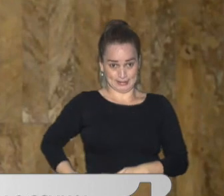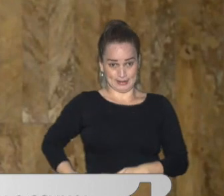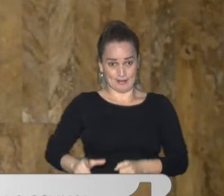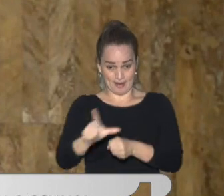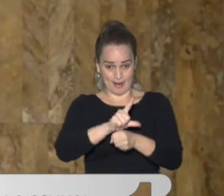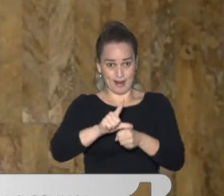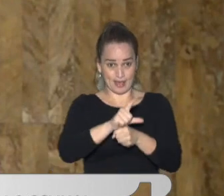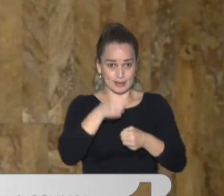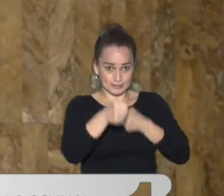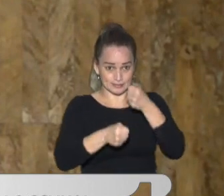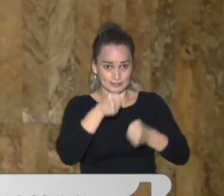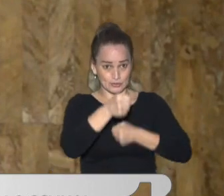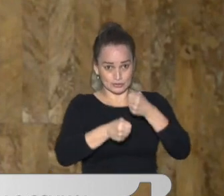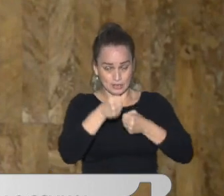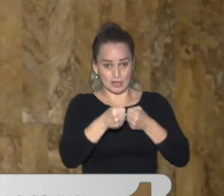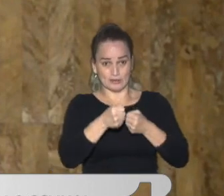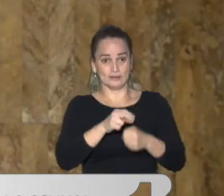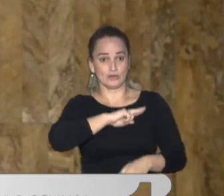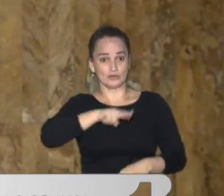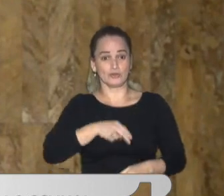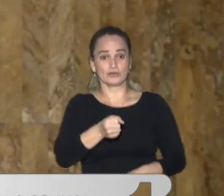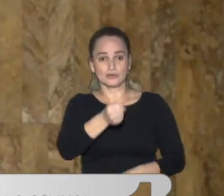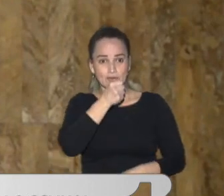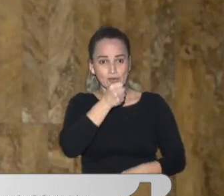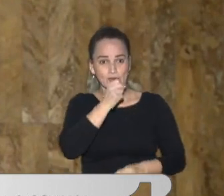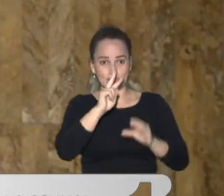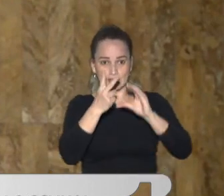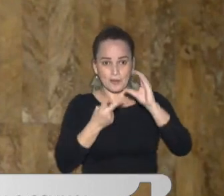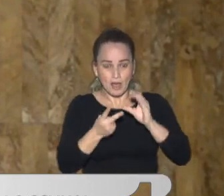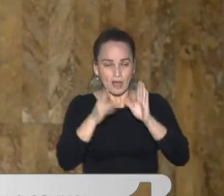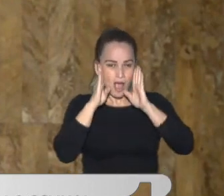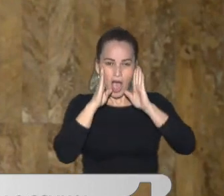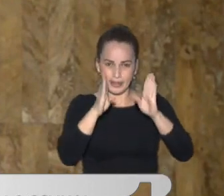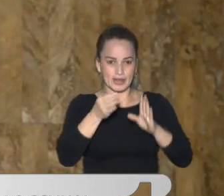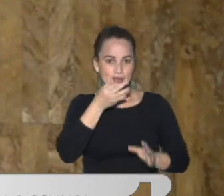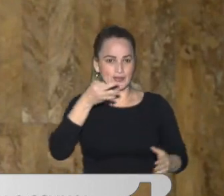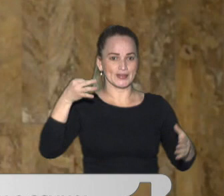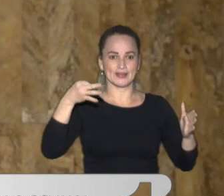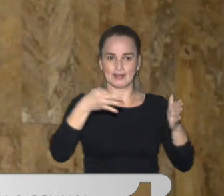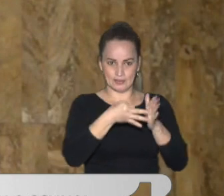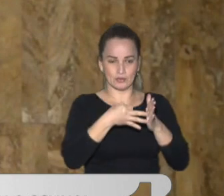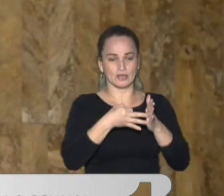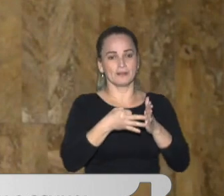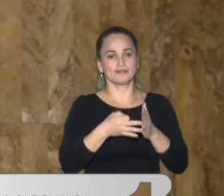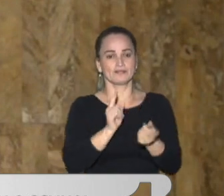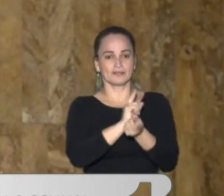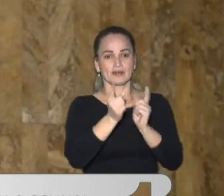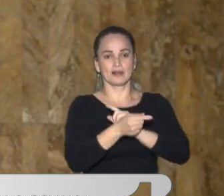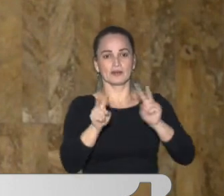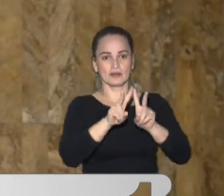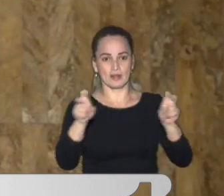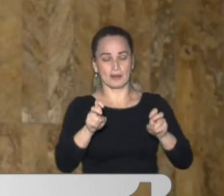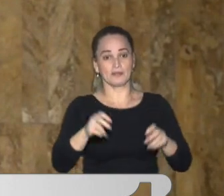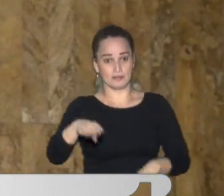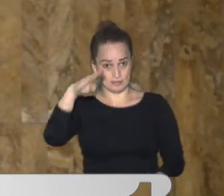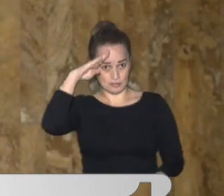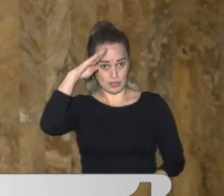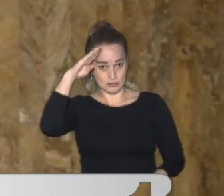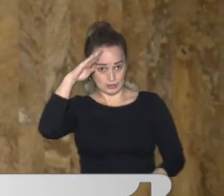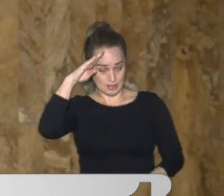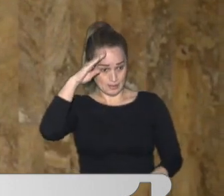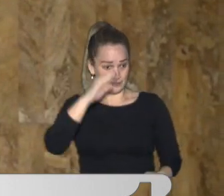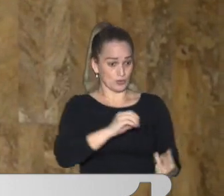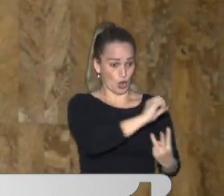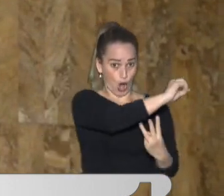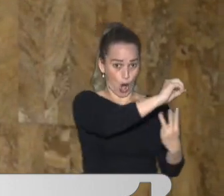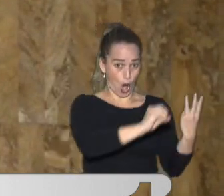Boxeo. Nosotros seguiremos atentos a esta importante denuncia. Por lo pronto cambiamos de tema porque las autoridades capturaron a tres